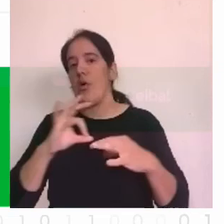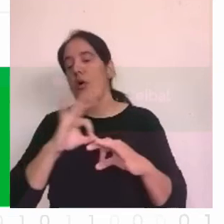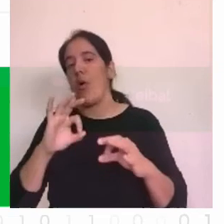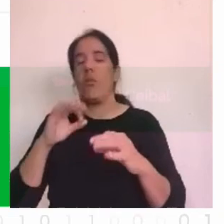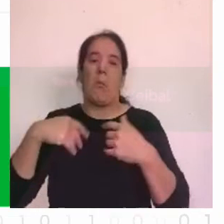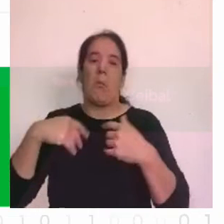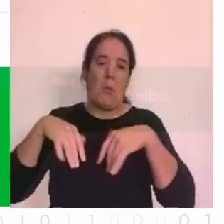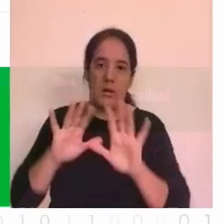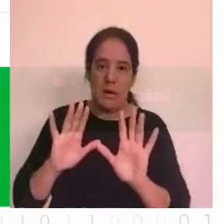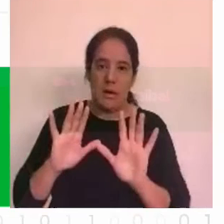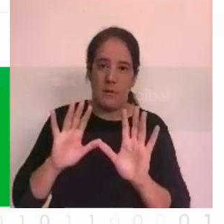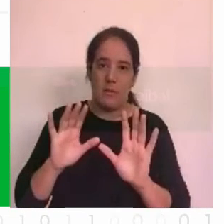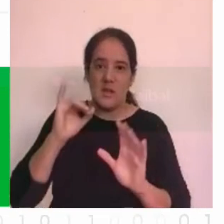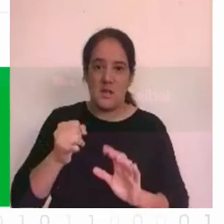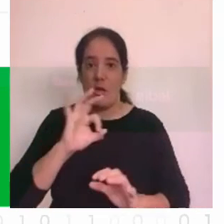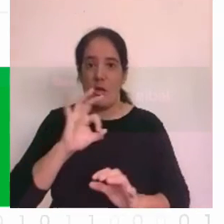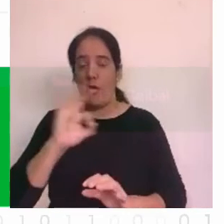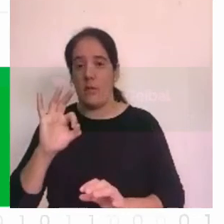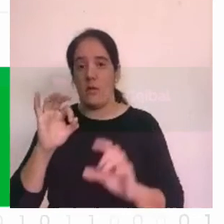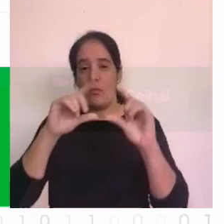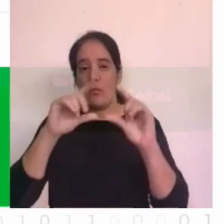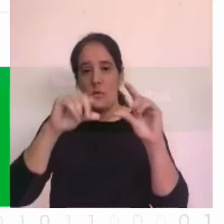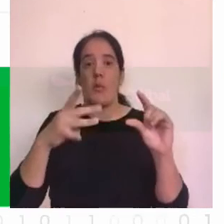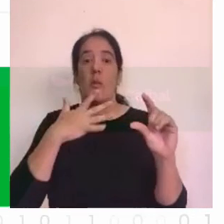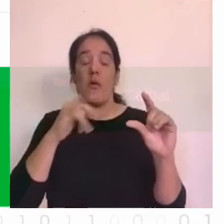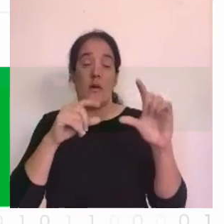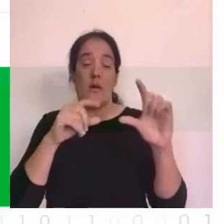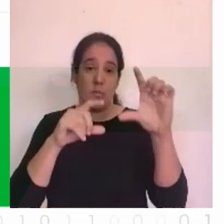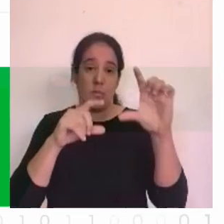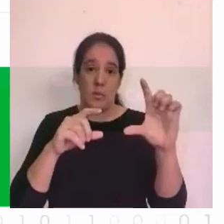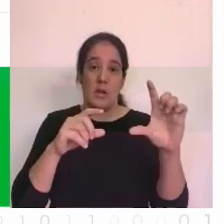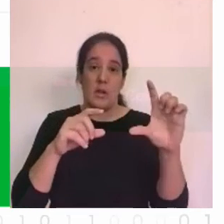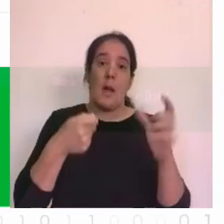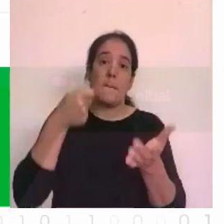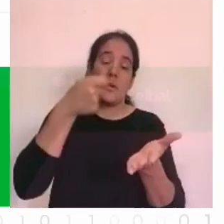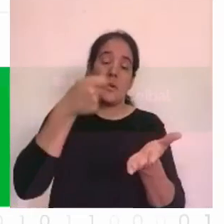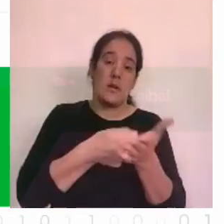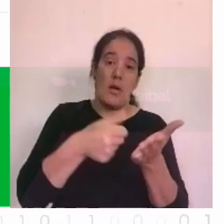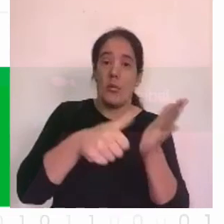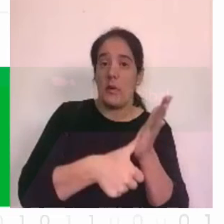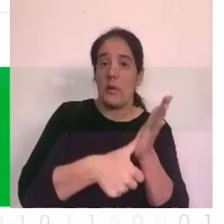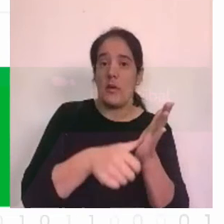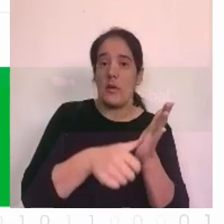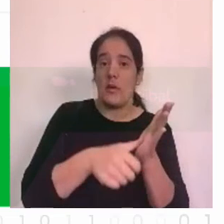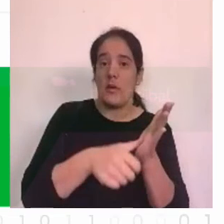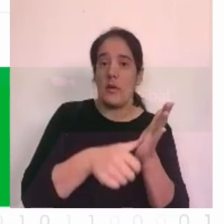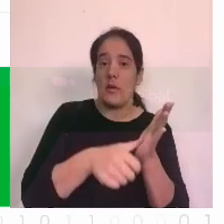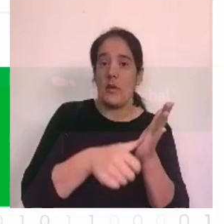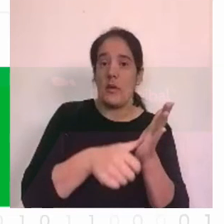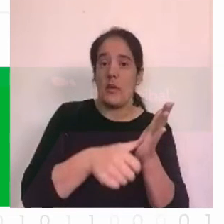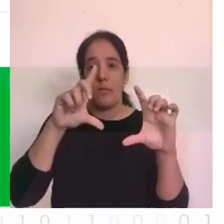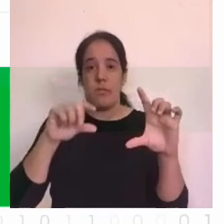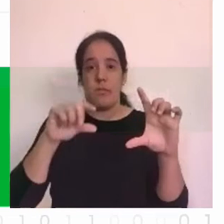no. Entonces, por ejemplo, podemos ver en este caso que las personas que reciben prestaciones sociales tienen un histograma de ingresos con